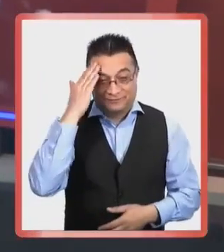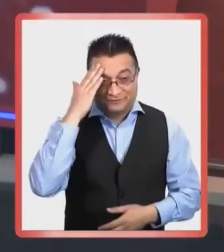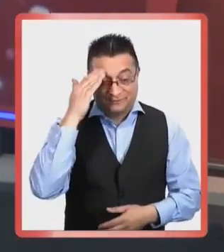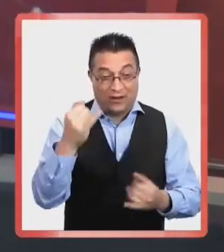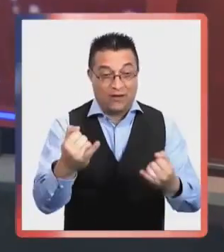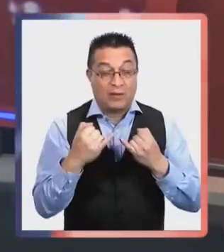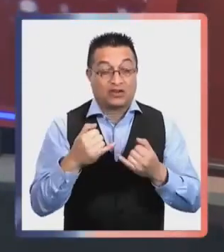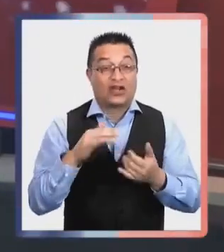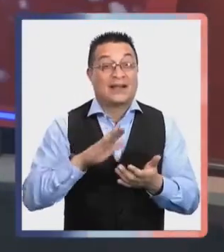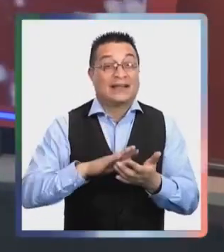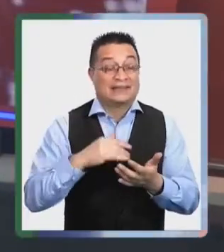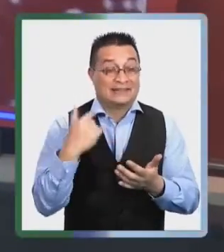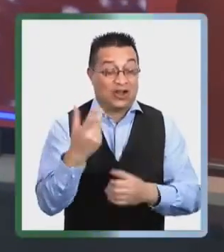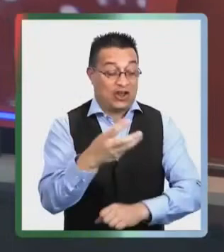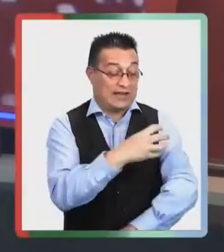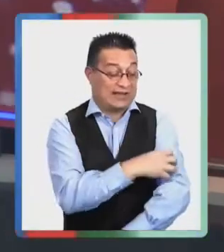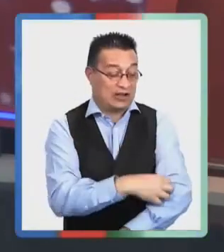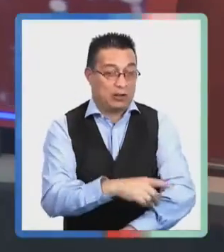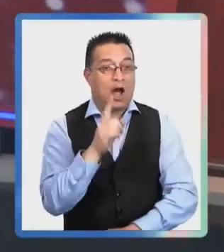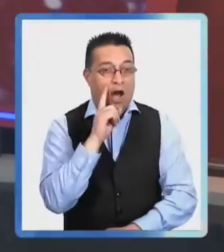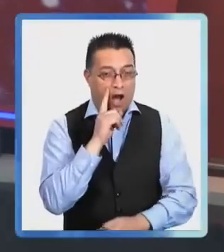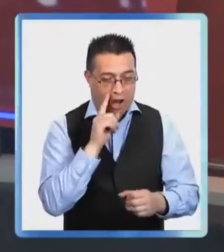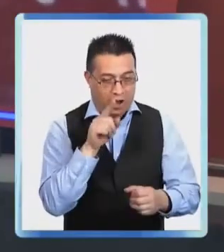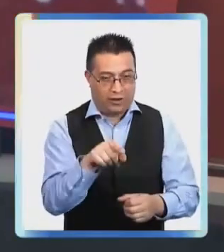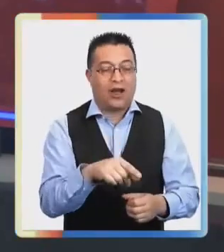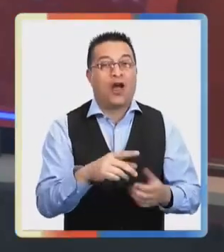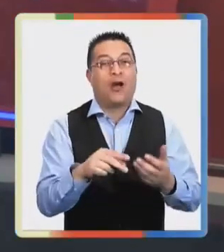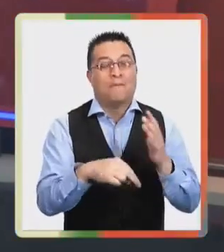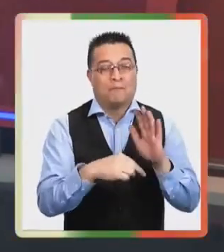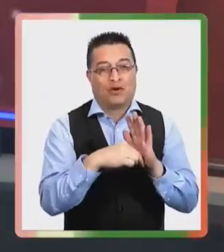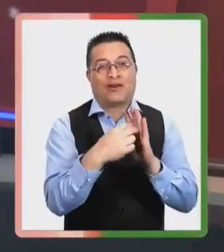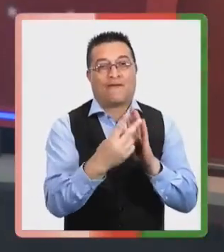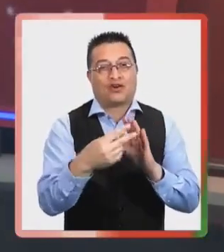información de las regiones del país está en nuestra página web